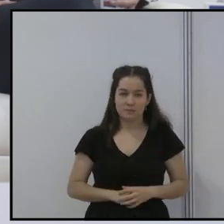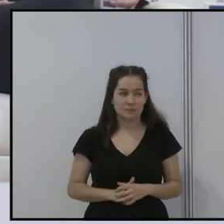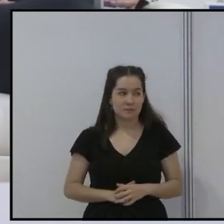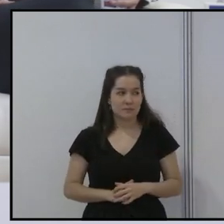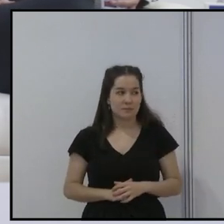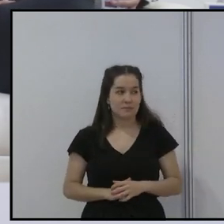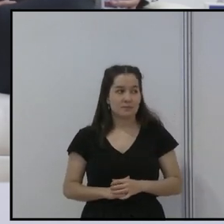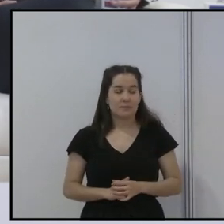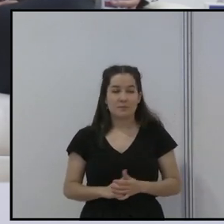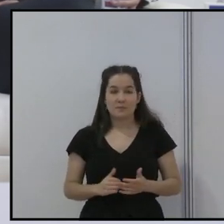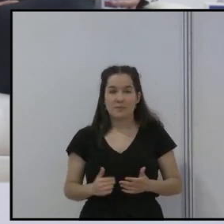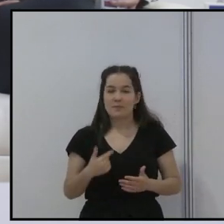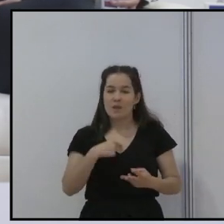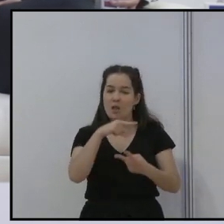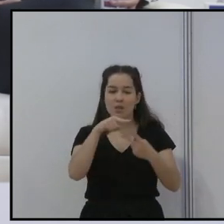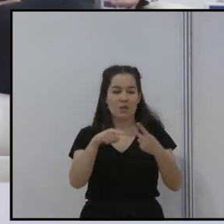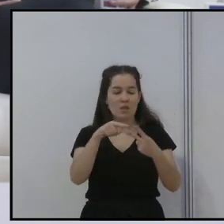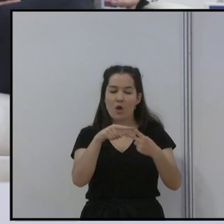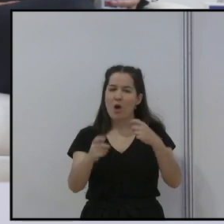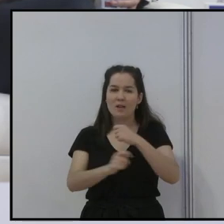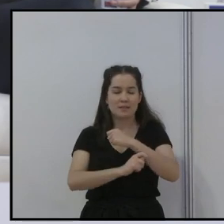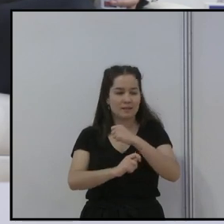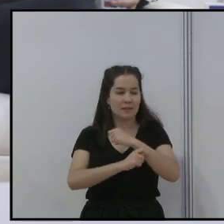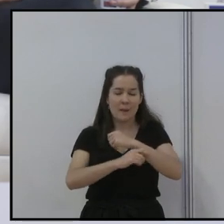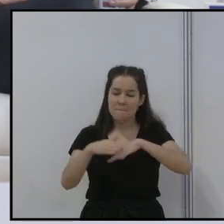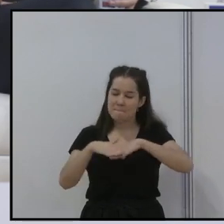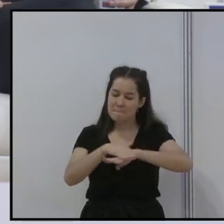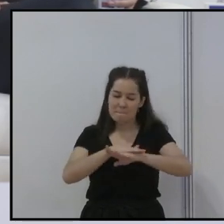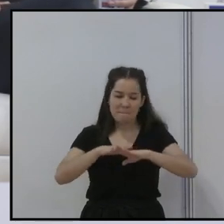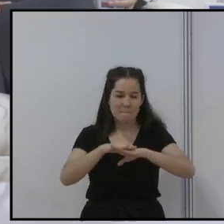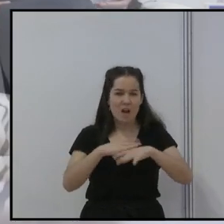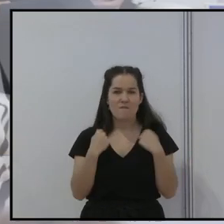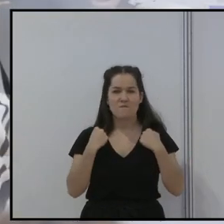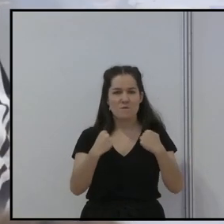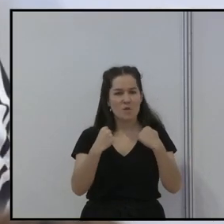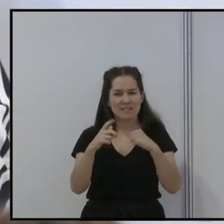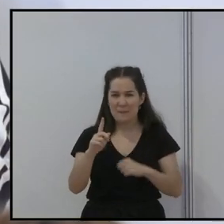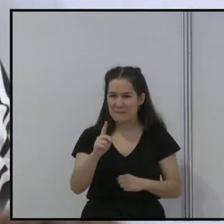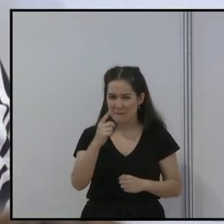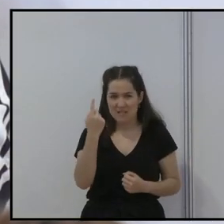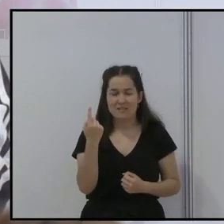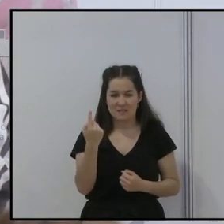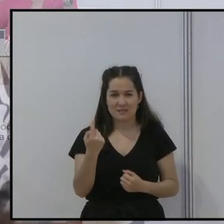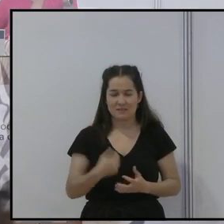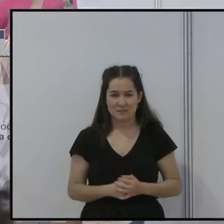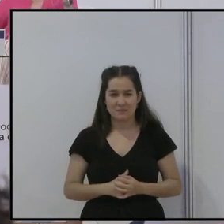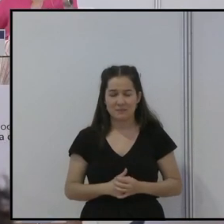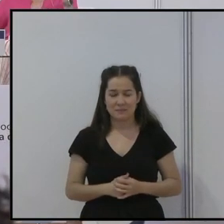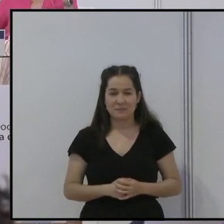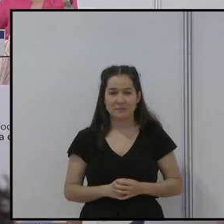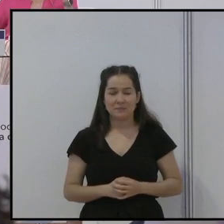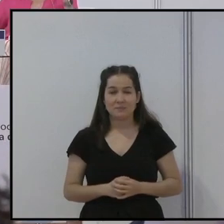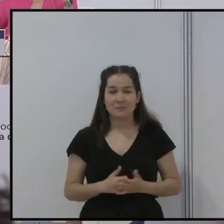energía. Creo que esas fueron las dos piedras más sólidas de inicio, probablemente. Sí, es que es muy habitual, efectivamente, la